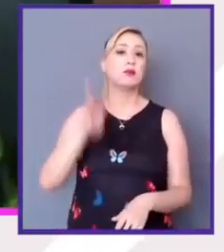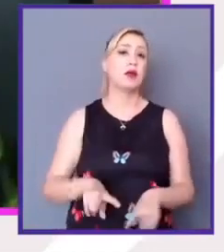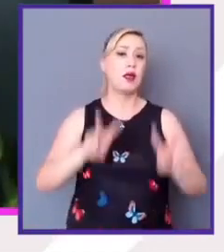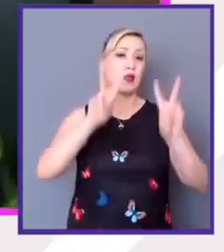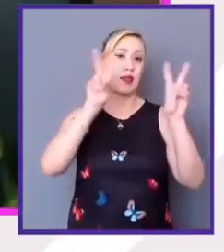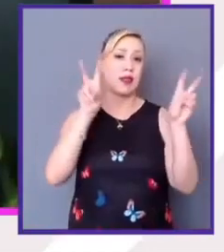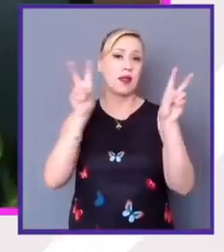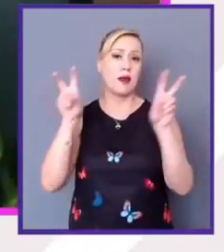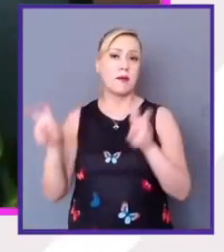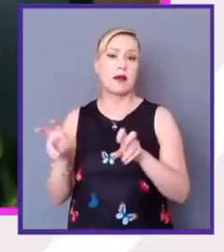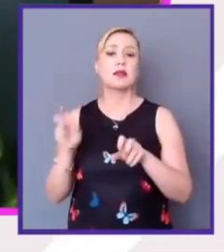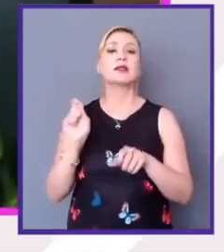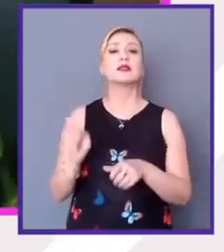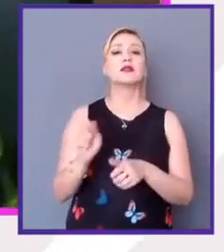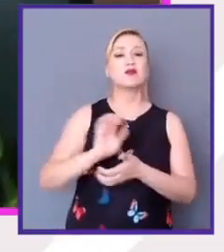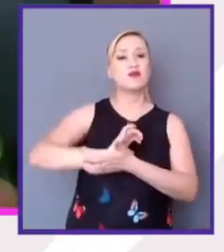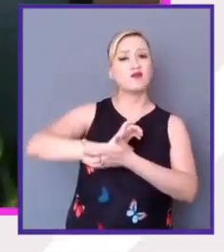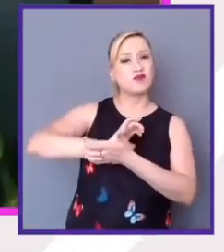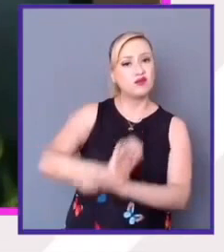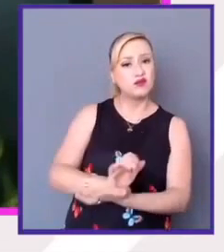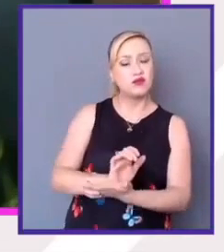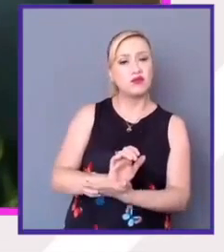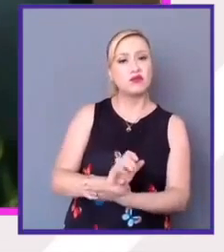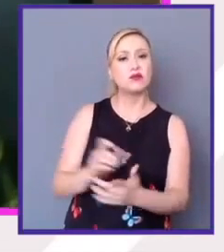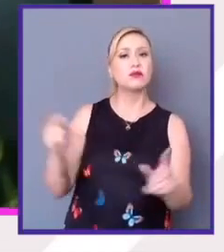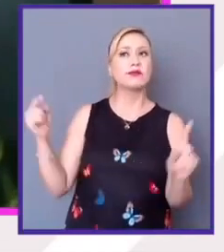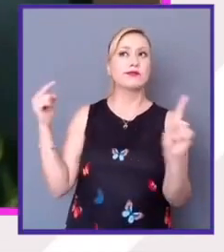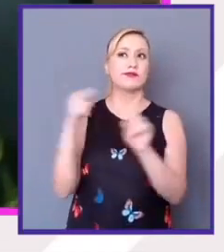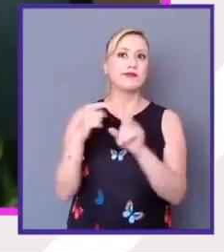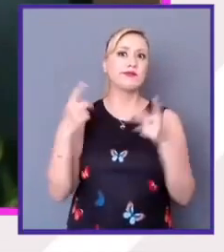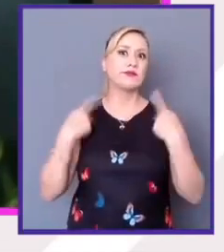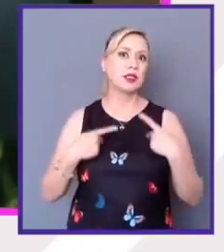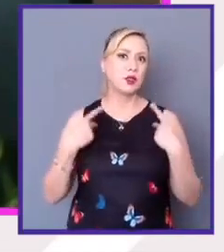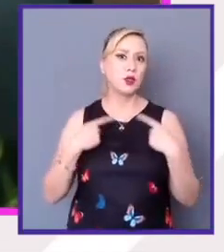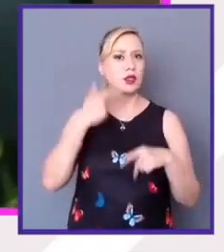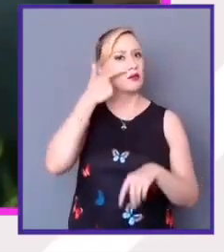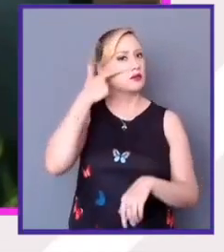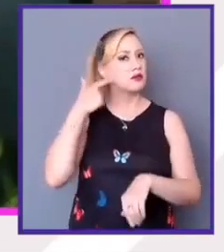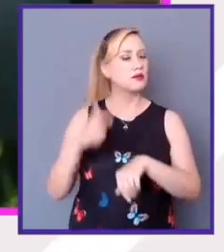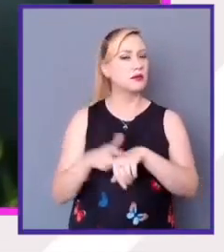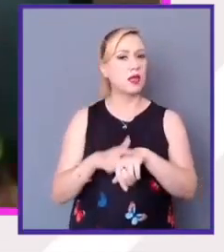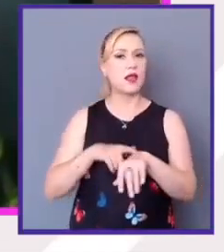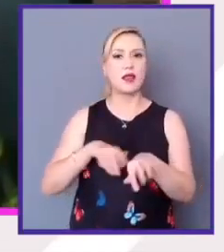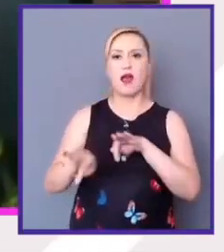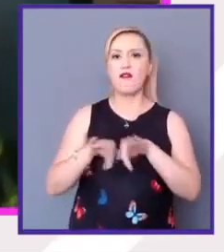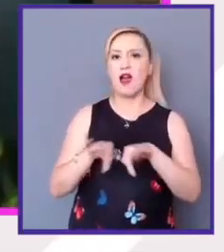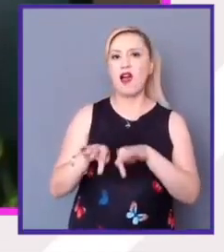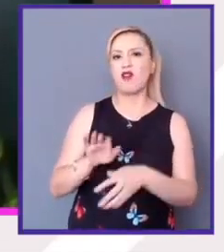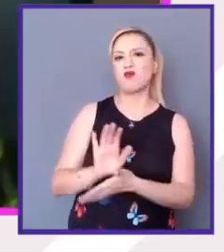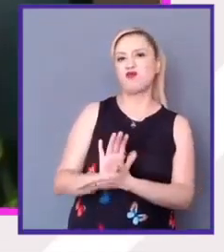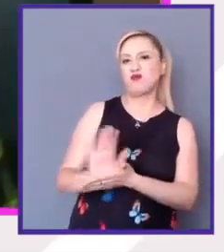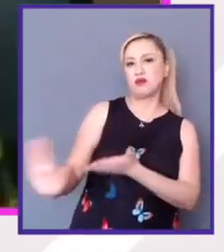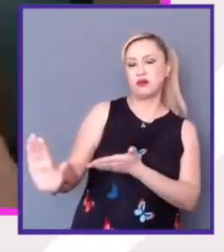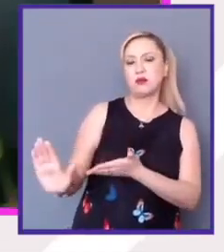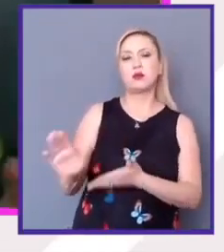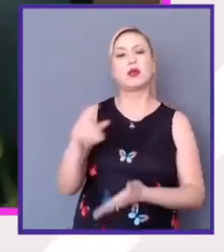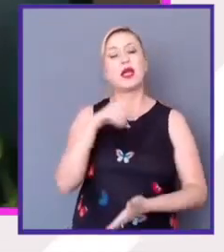de discriminación estructural en función de personas racializadas en los centros de trabajo. Y de acuerdo con el